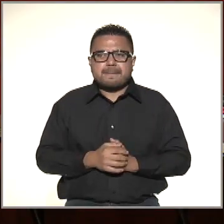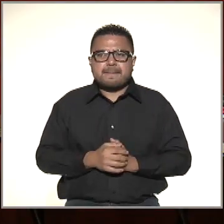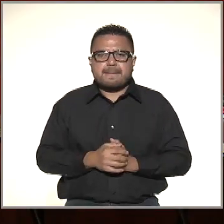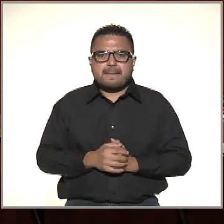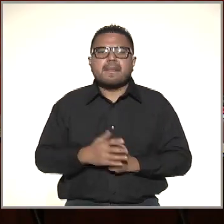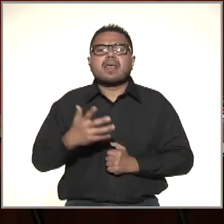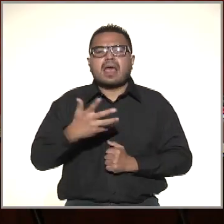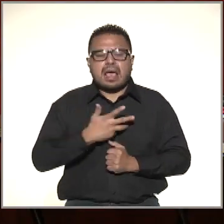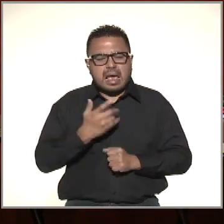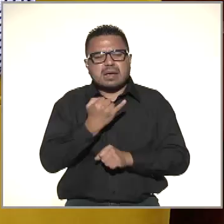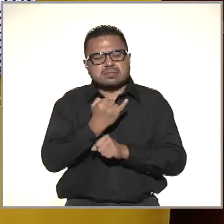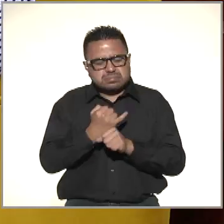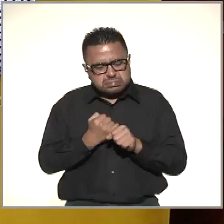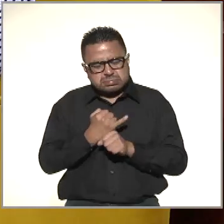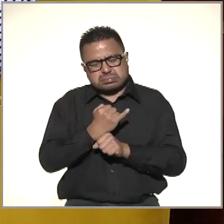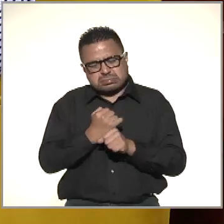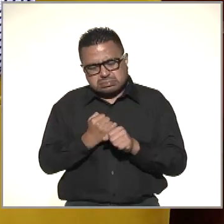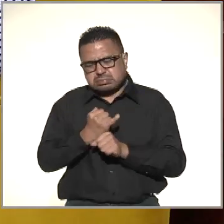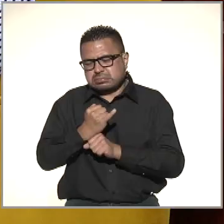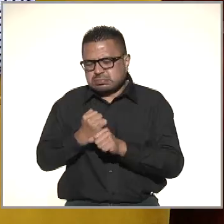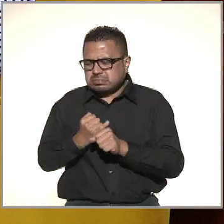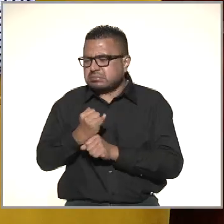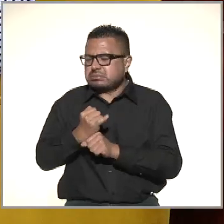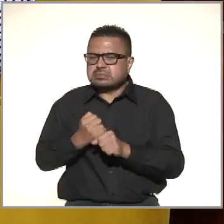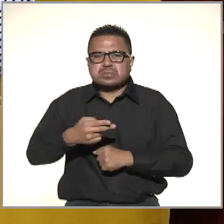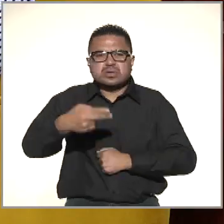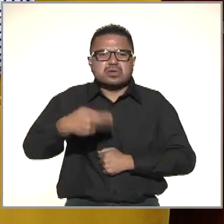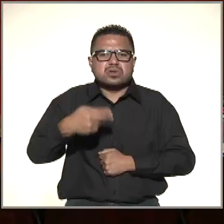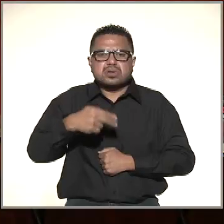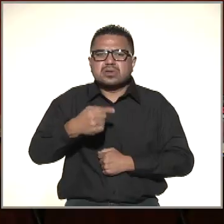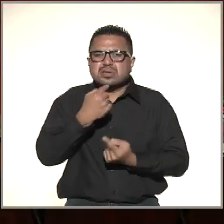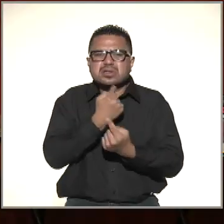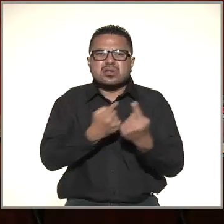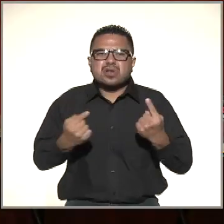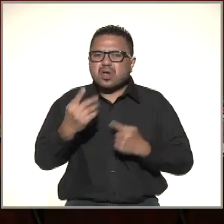Ha habido estudios a propósito de los llamados niños lobo.